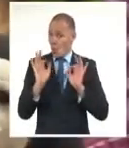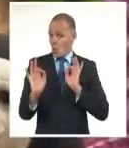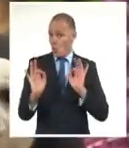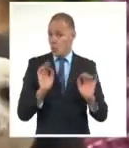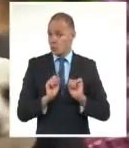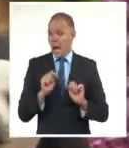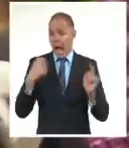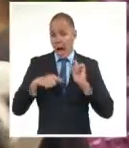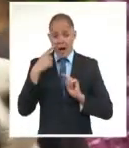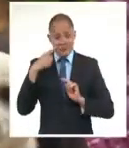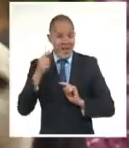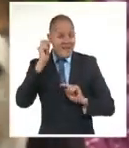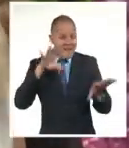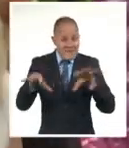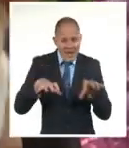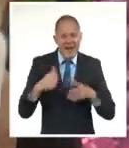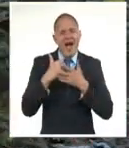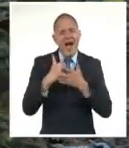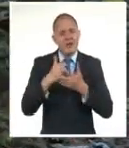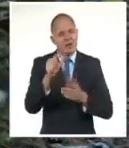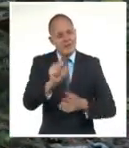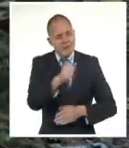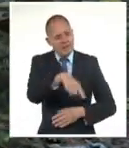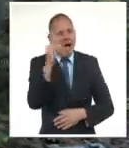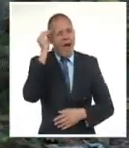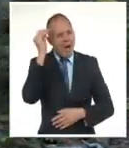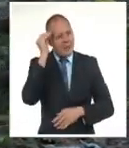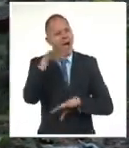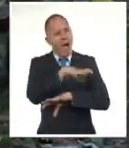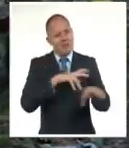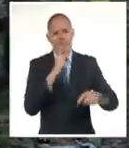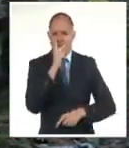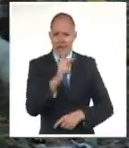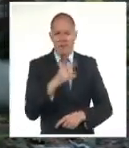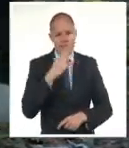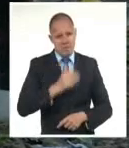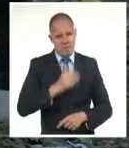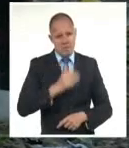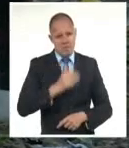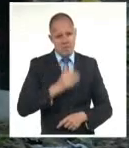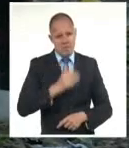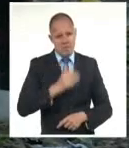más firmes en esa dirección. Arlet Vasallo García, Sistema Informativo de la Televisión Cubana.